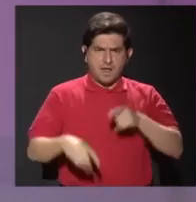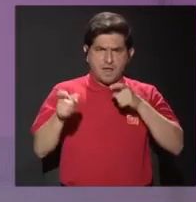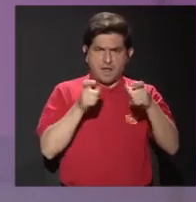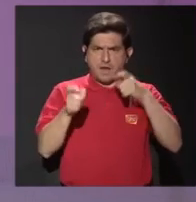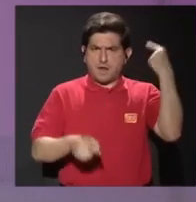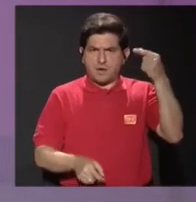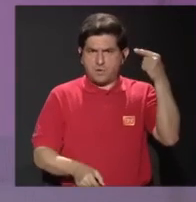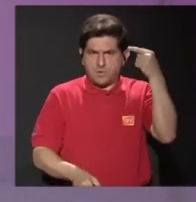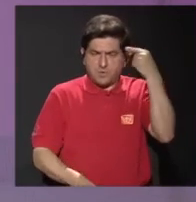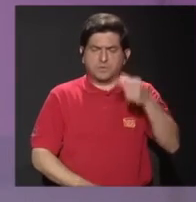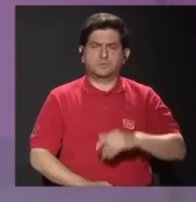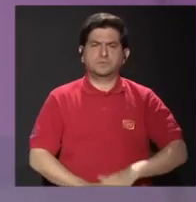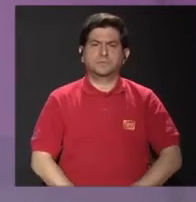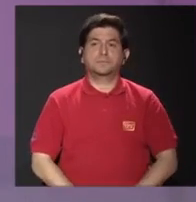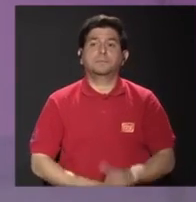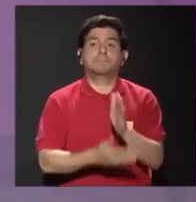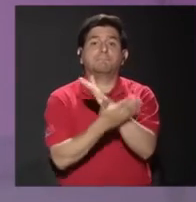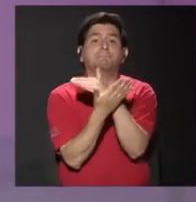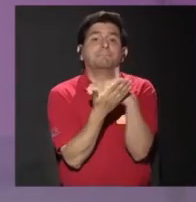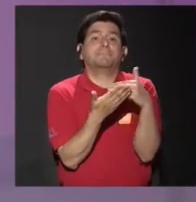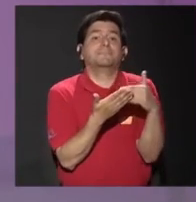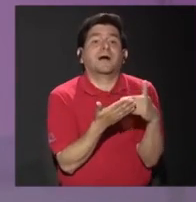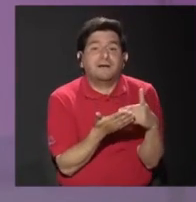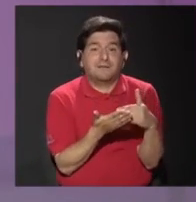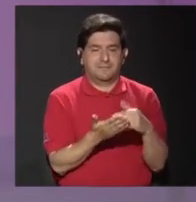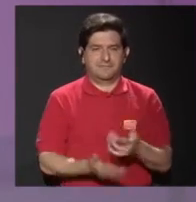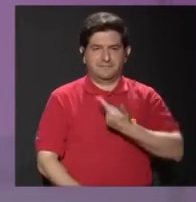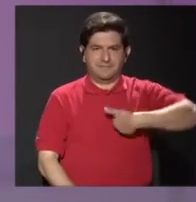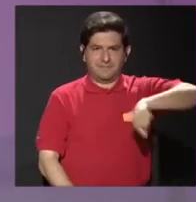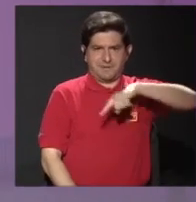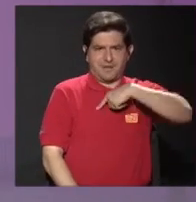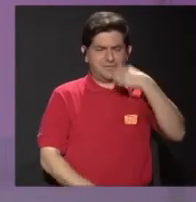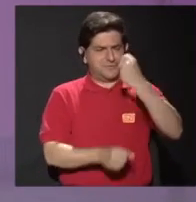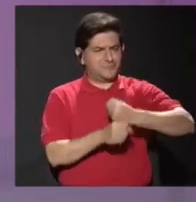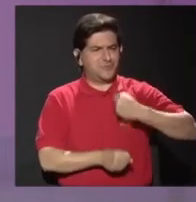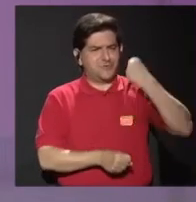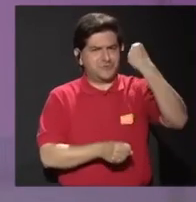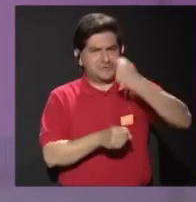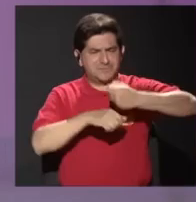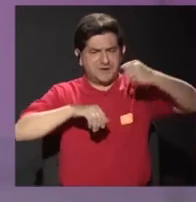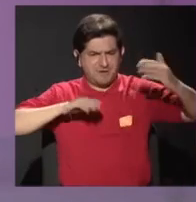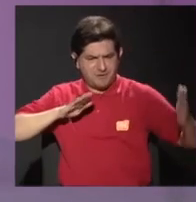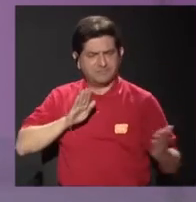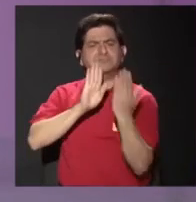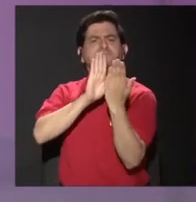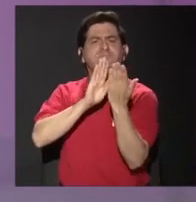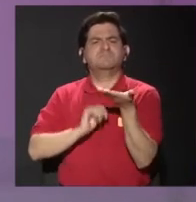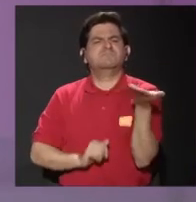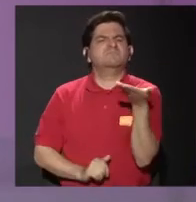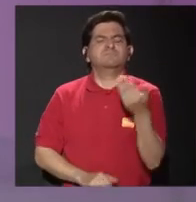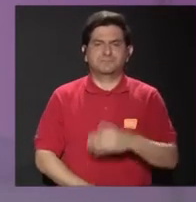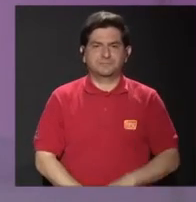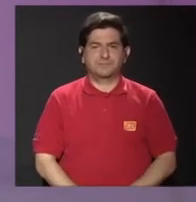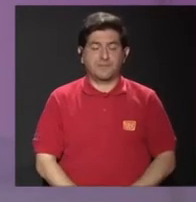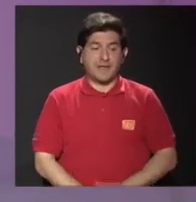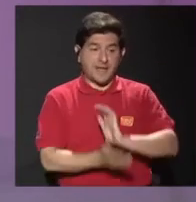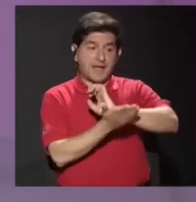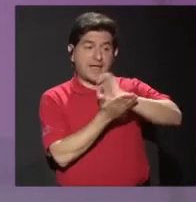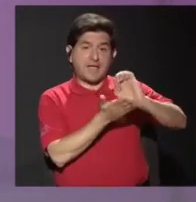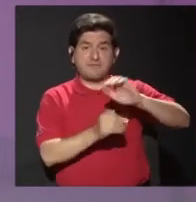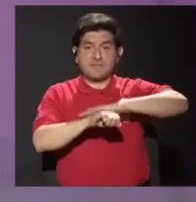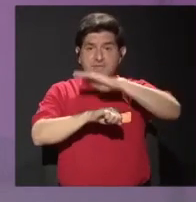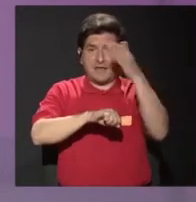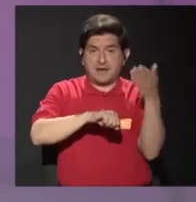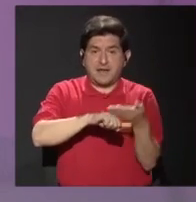pública parte que nos hace hacer un trabajo de frente es precisamente el evitar el